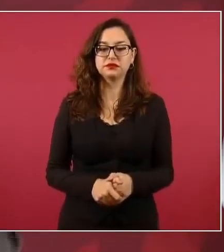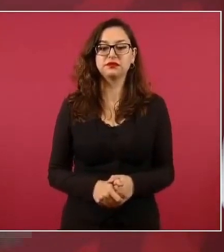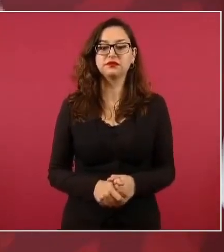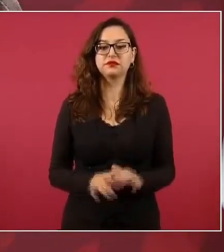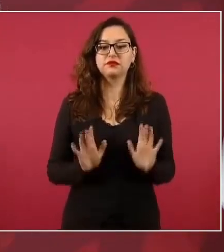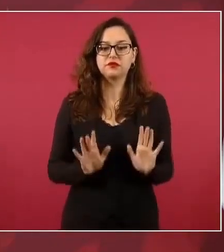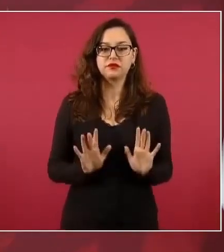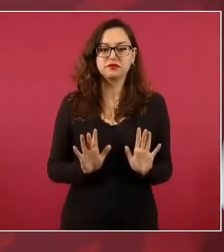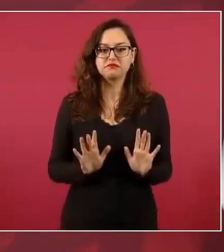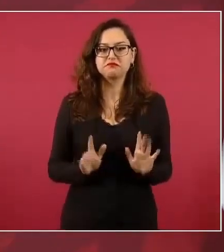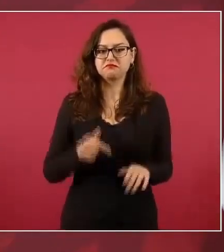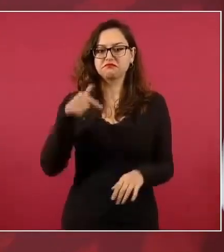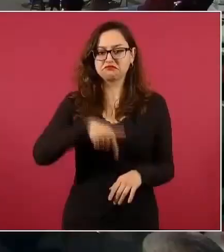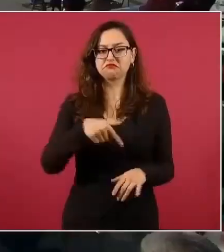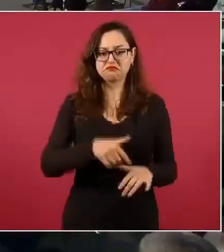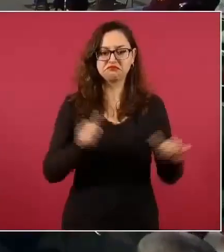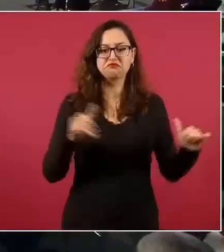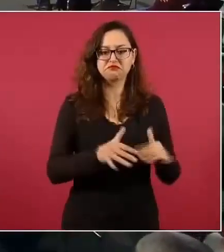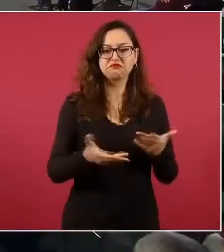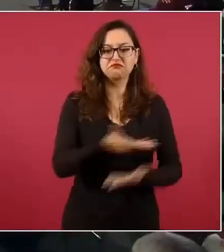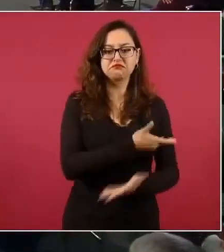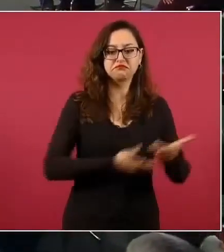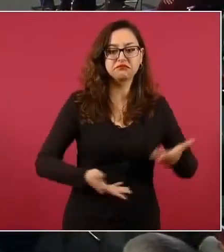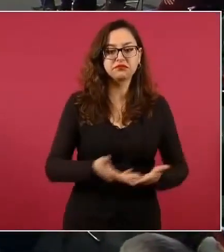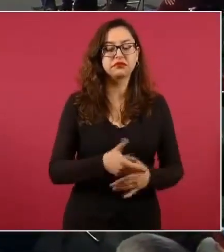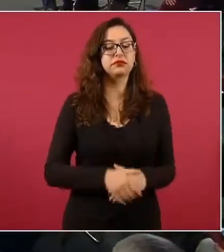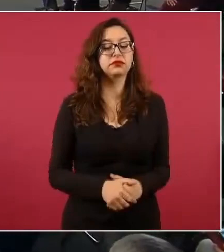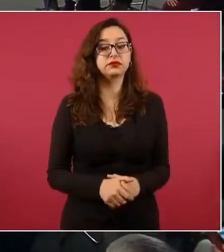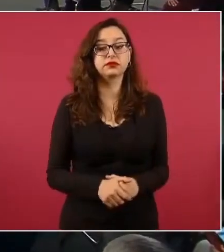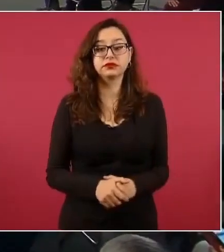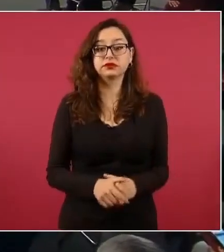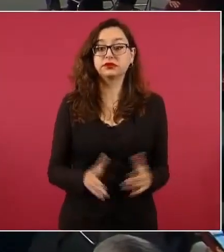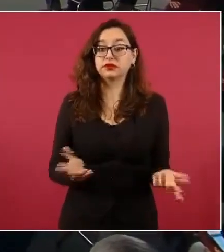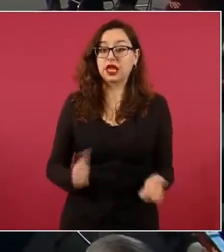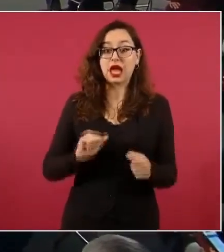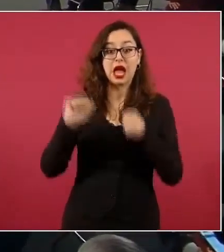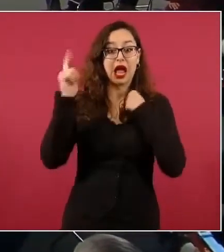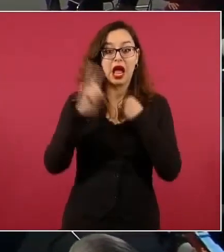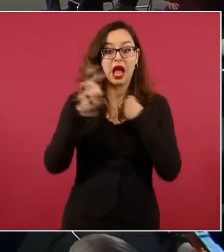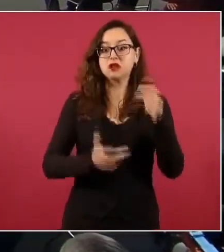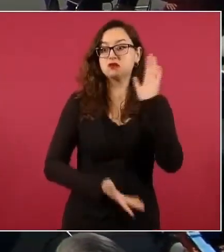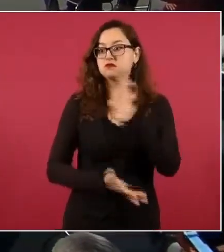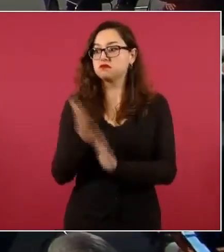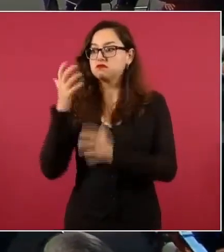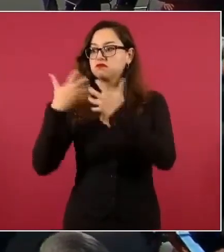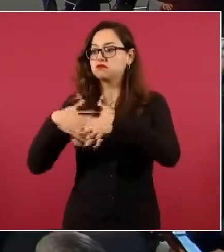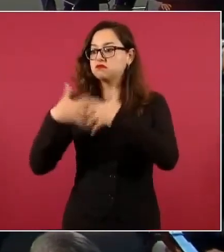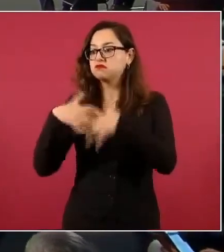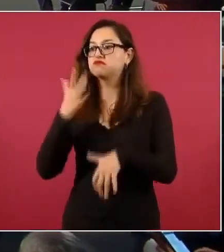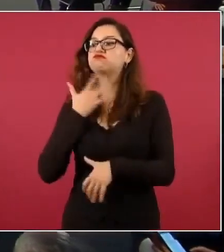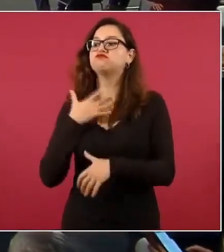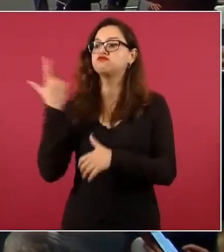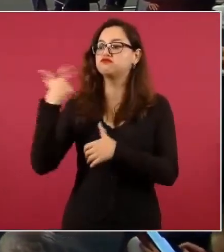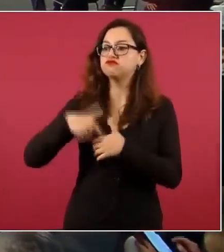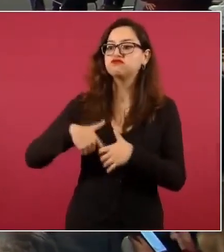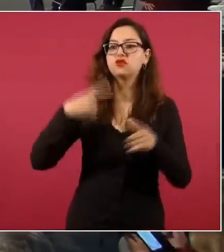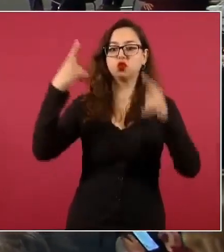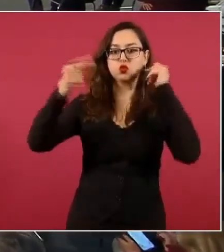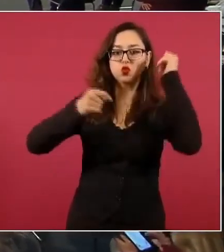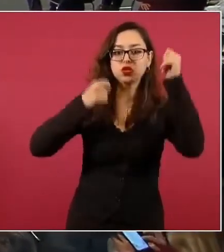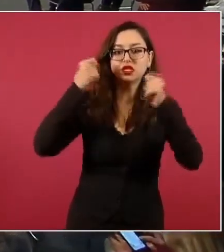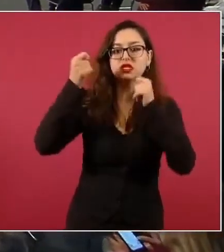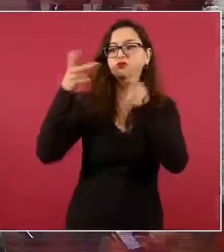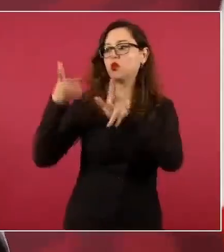y vamos a estar aquí. ¿Va a invitarlos a alguno de la, al Tren Maya o alguna de las refinerías? ¿Harán no, algún tour de algunas no, cosas? No, todo va